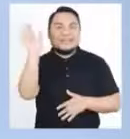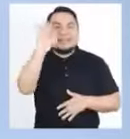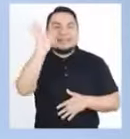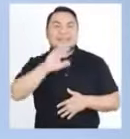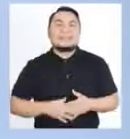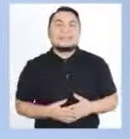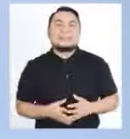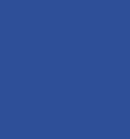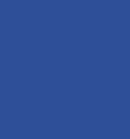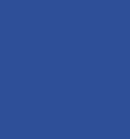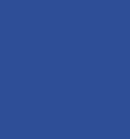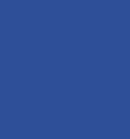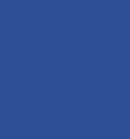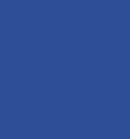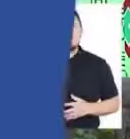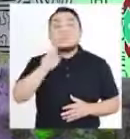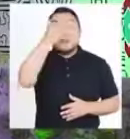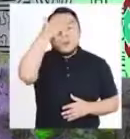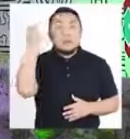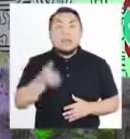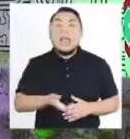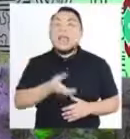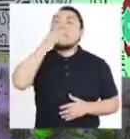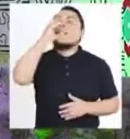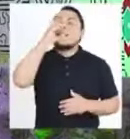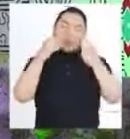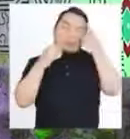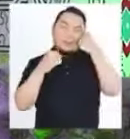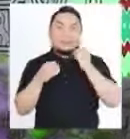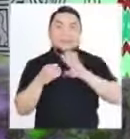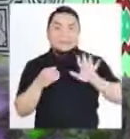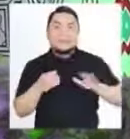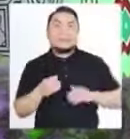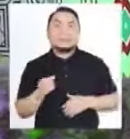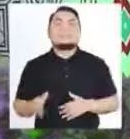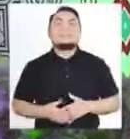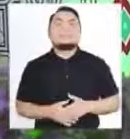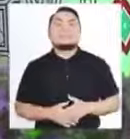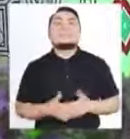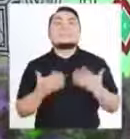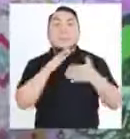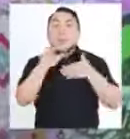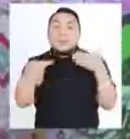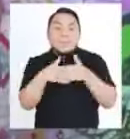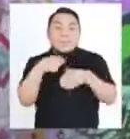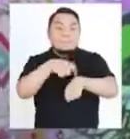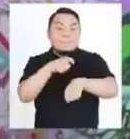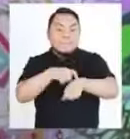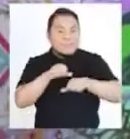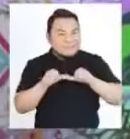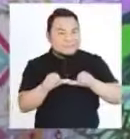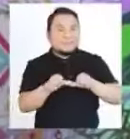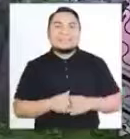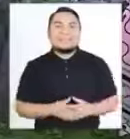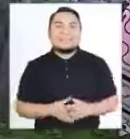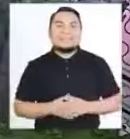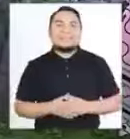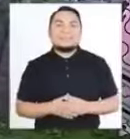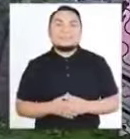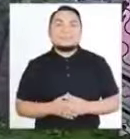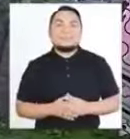en la próxima. Adiós. No olviden tomar agua después de hacer ejercicio. Y en todo momento.